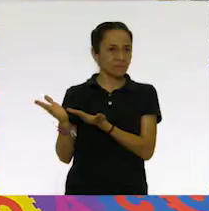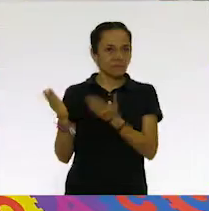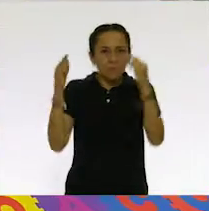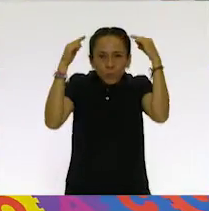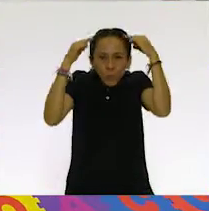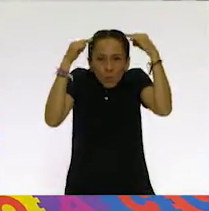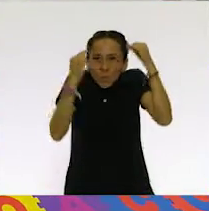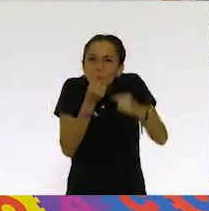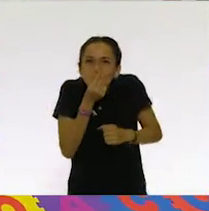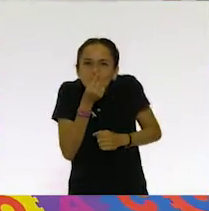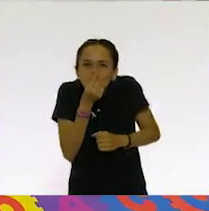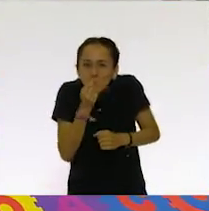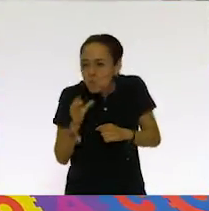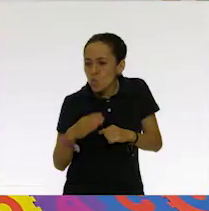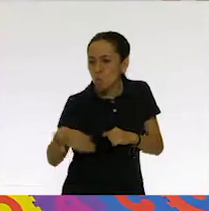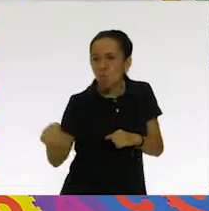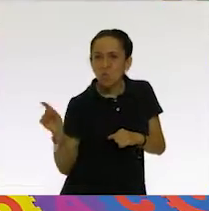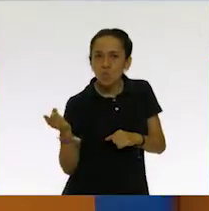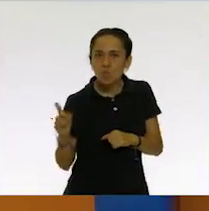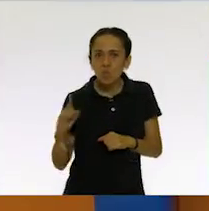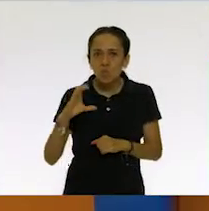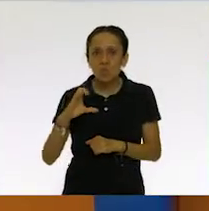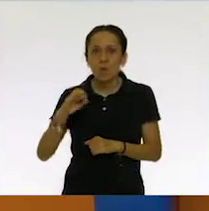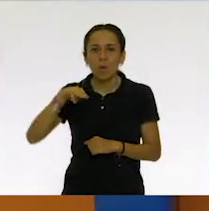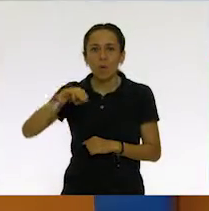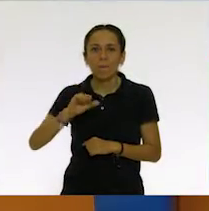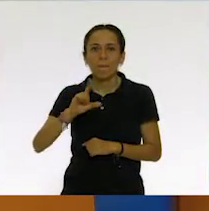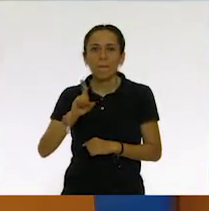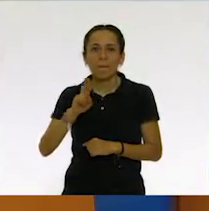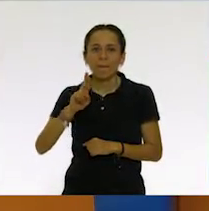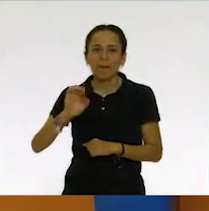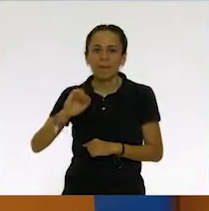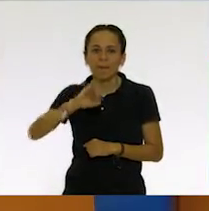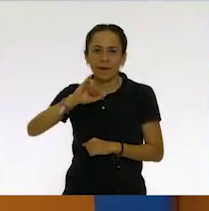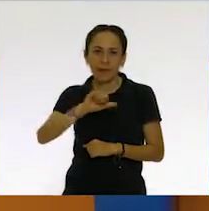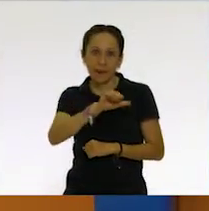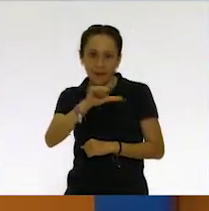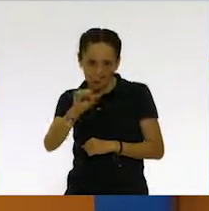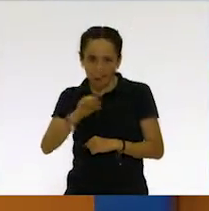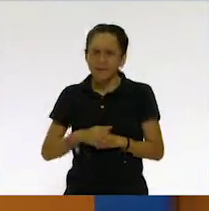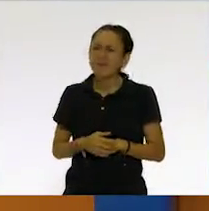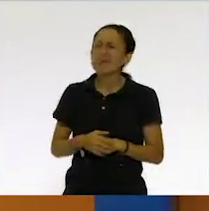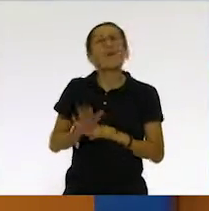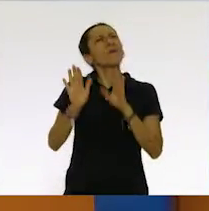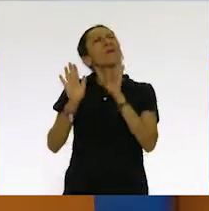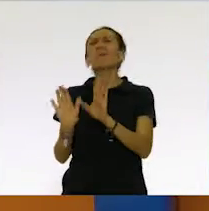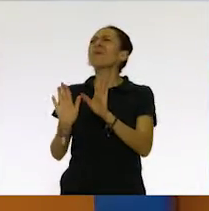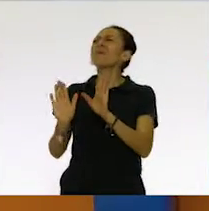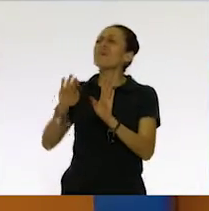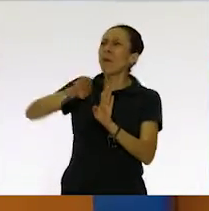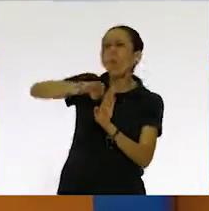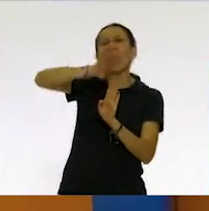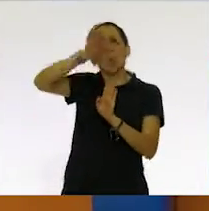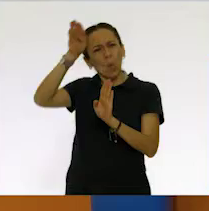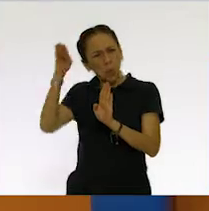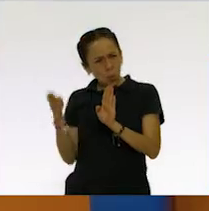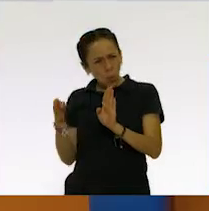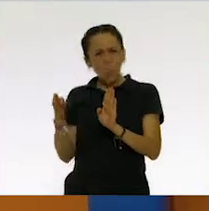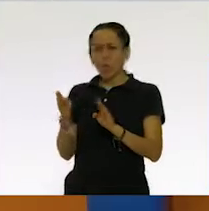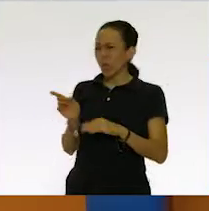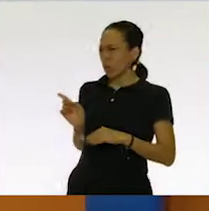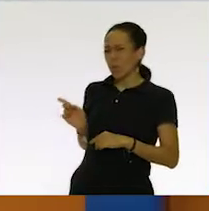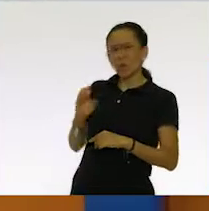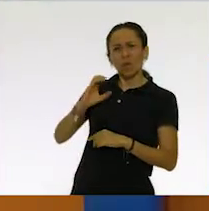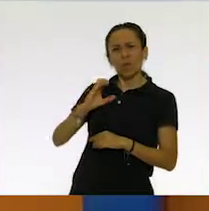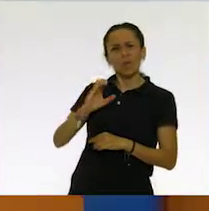vivir. Oye, pero estoy pensando, ¿qué es una cueva? Ya dijimos que la cueva y la cueva, pero ¿qué es una cueva? ¿Ustedes saben